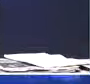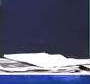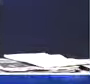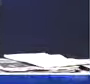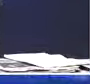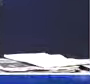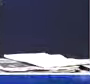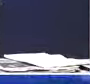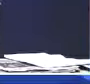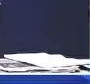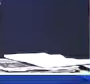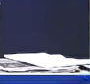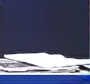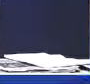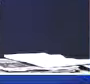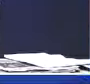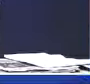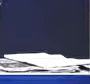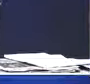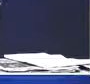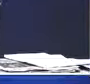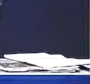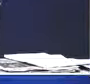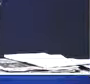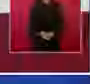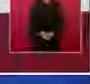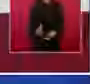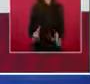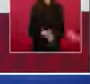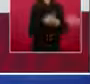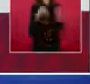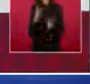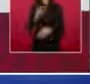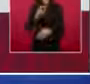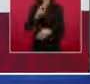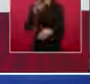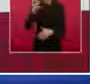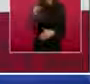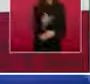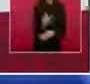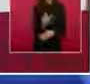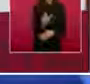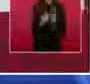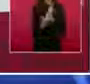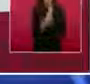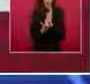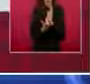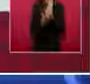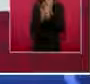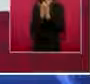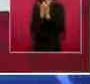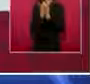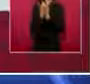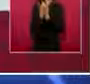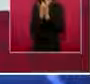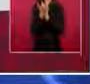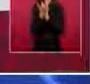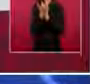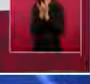ocurrió recientemente? Bueno, nosotros tenemos un esquema metodológico que